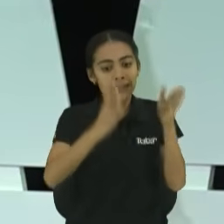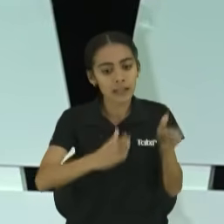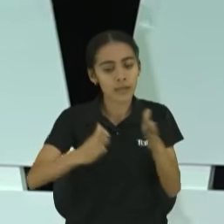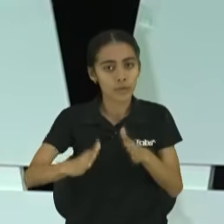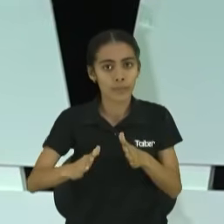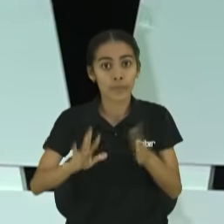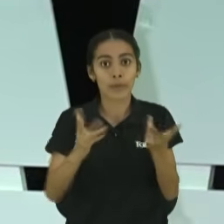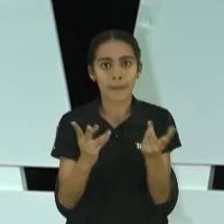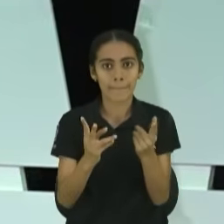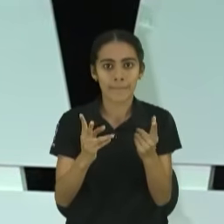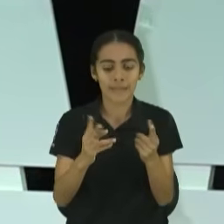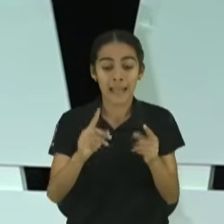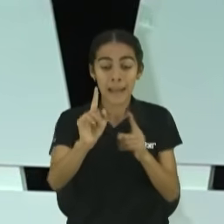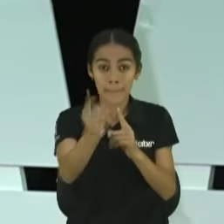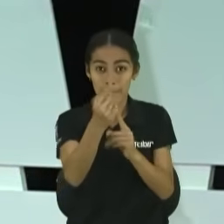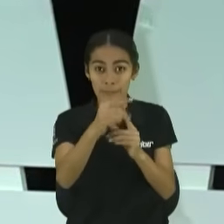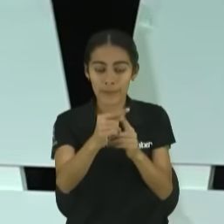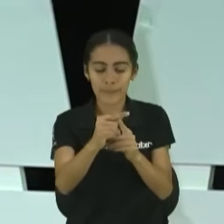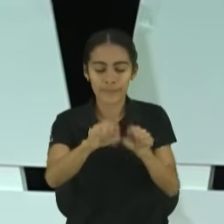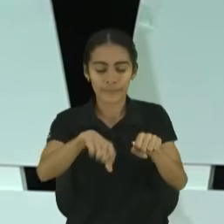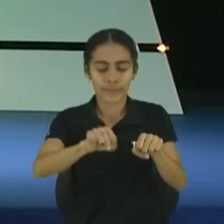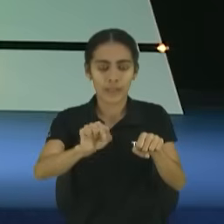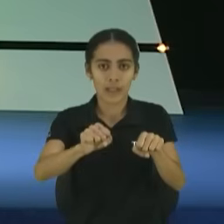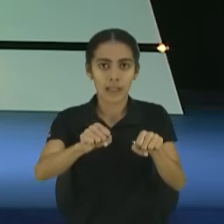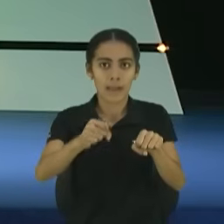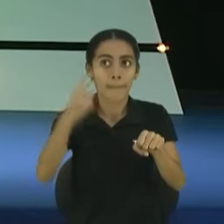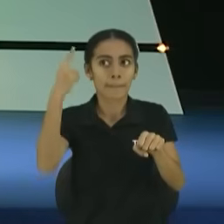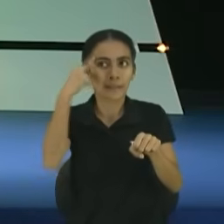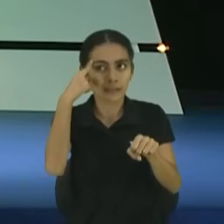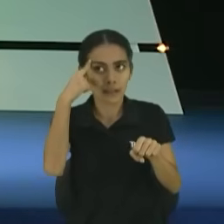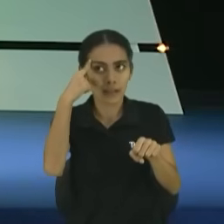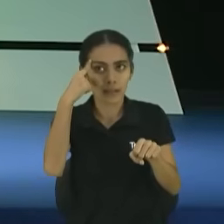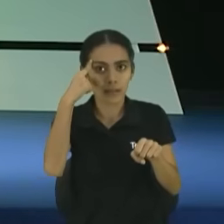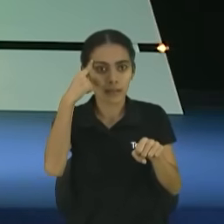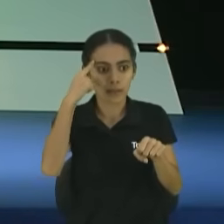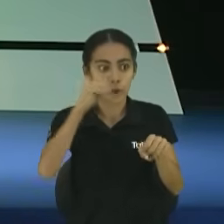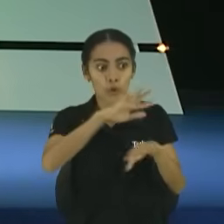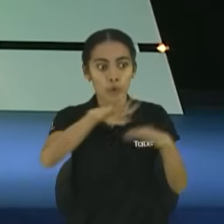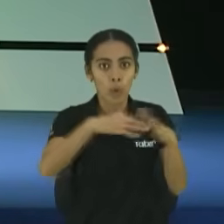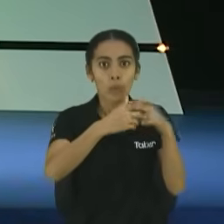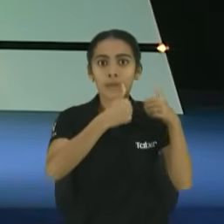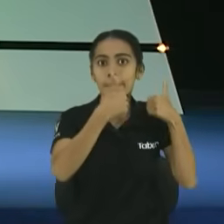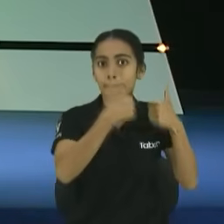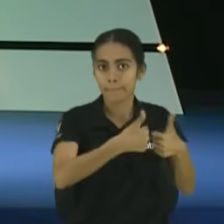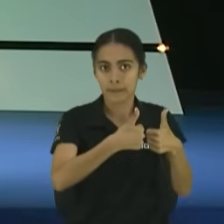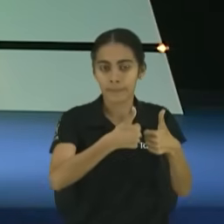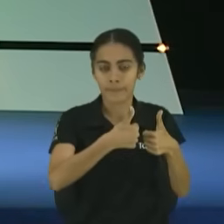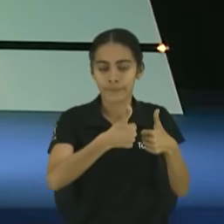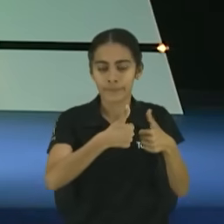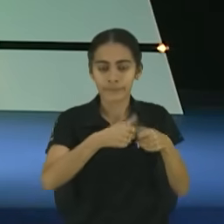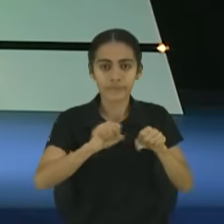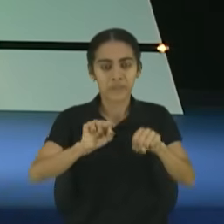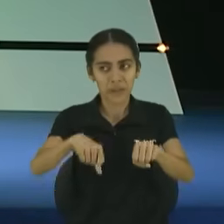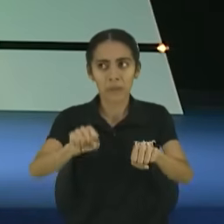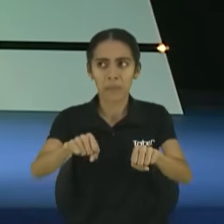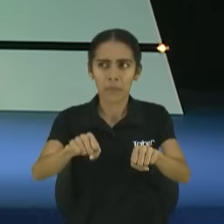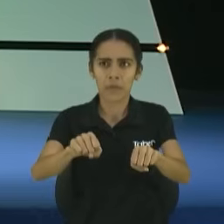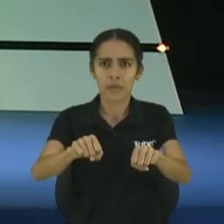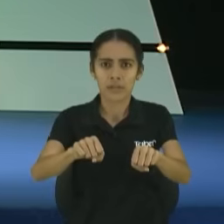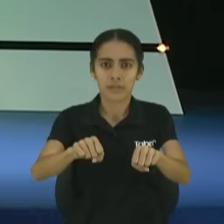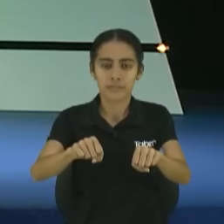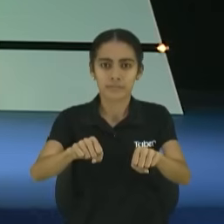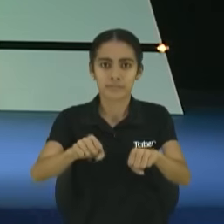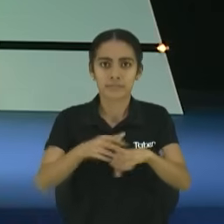bienestar de todos. Si hay que sobrepasar en una curva, que no se hace. Si hay que sobrepasar en una doble línea amarilla, que no se